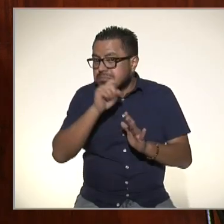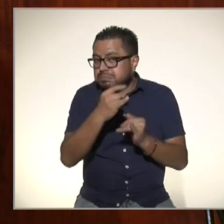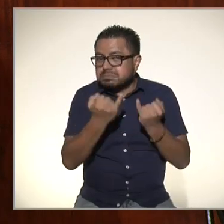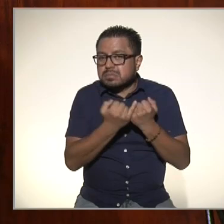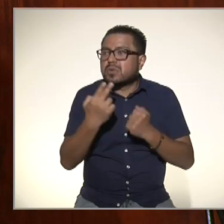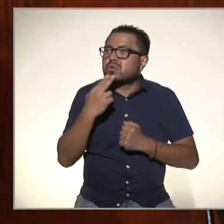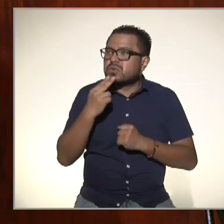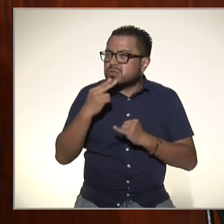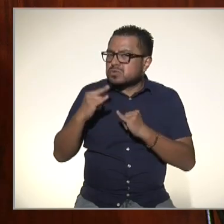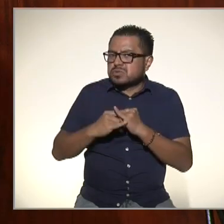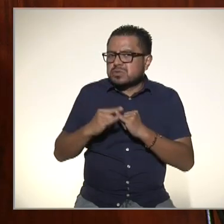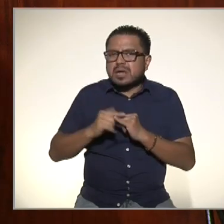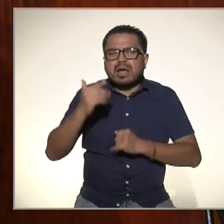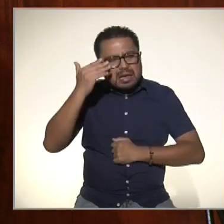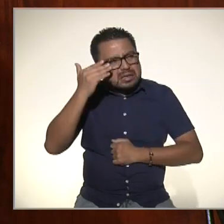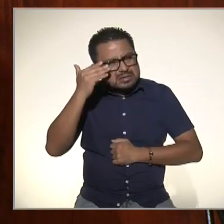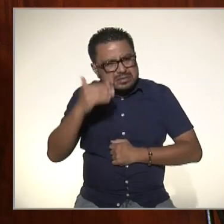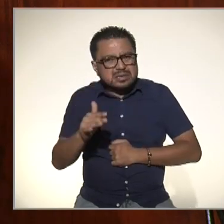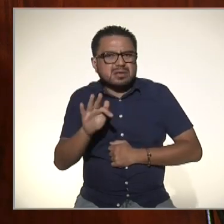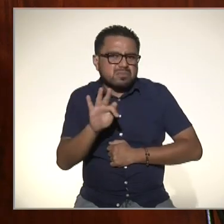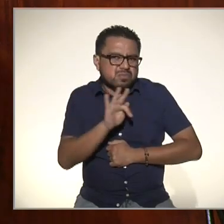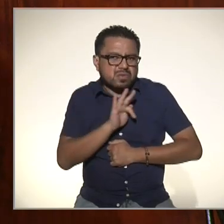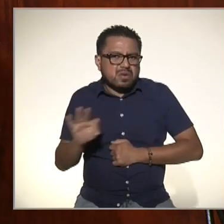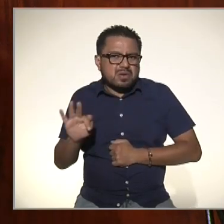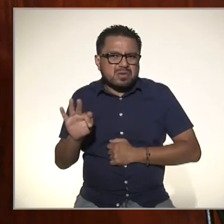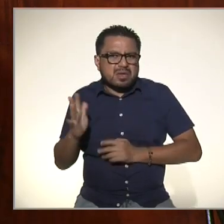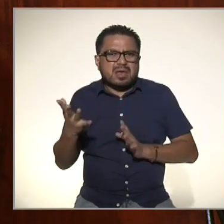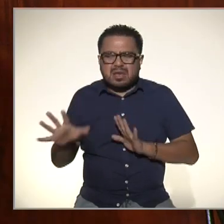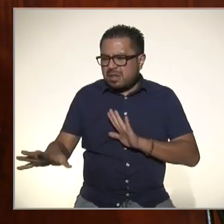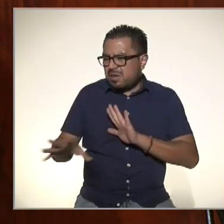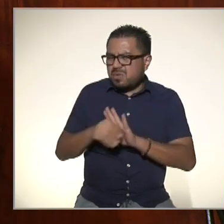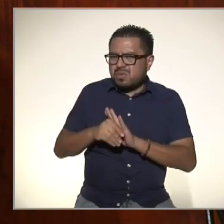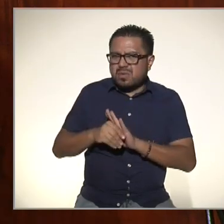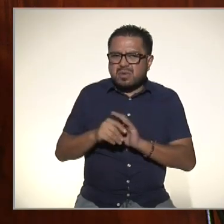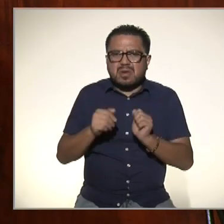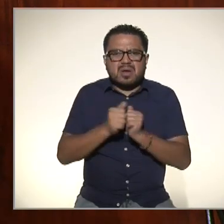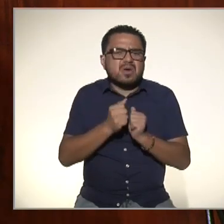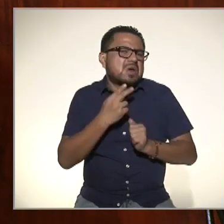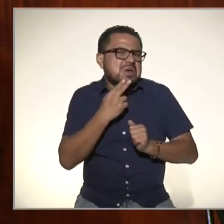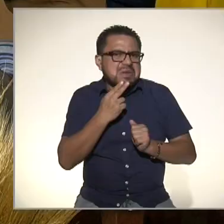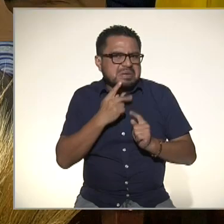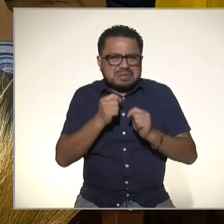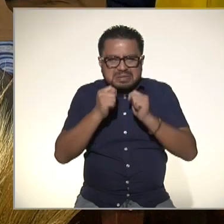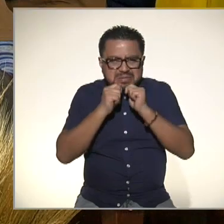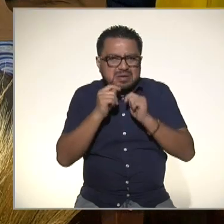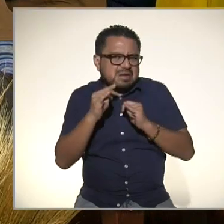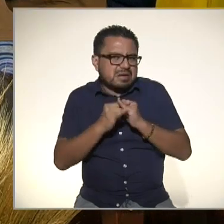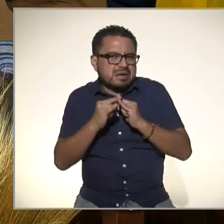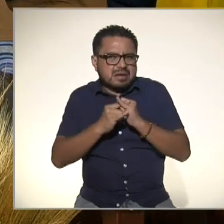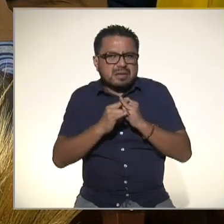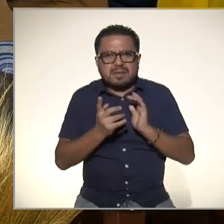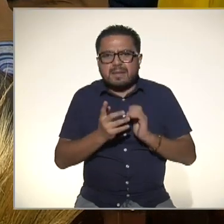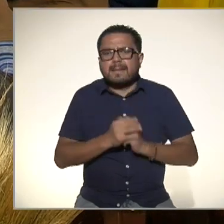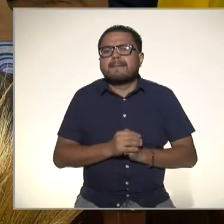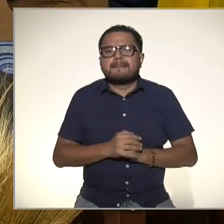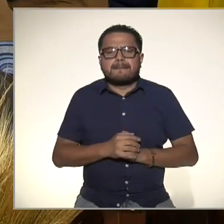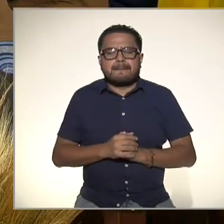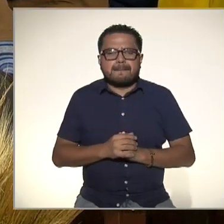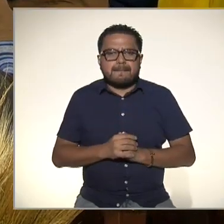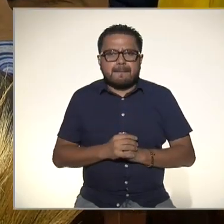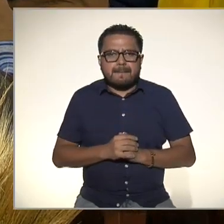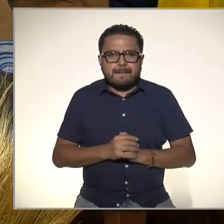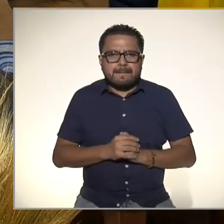el preservativo, ya sabemos, puede llegar a contagiarse aún utilizando el preservativo. Entonces,